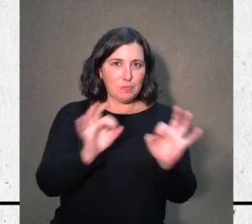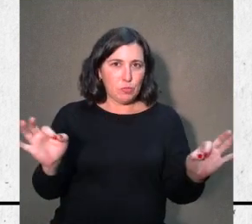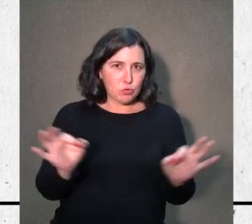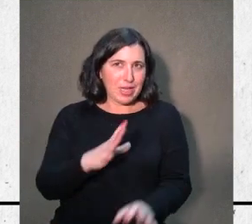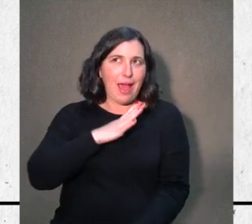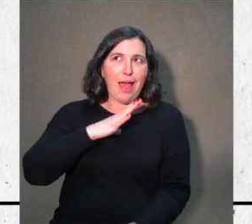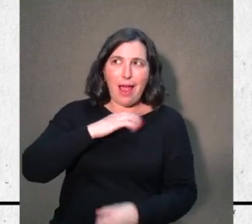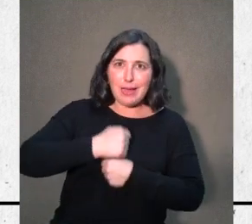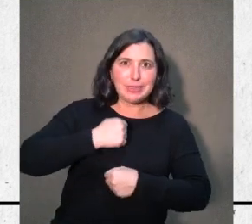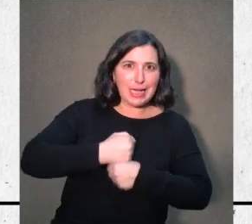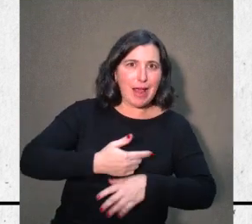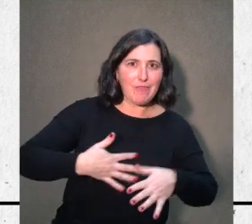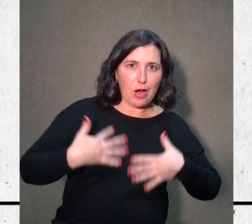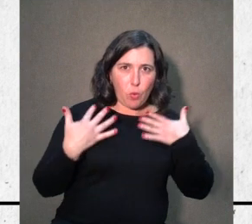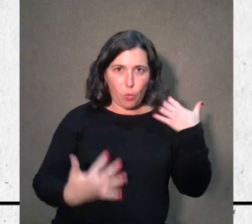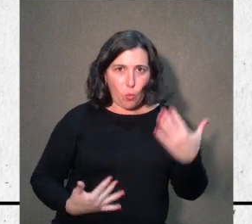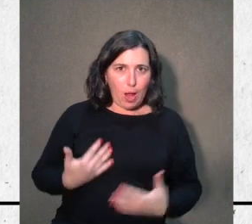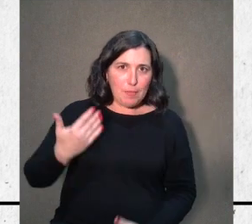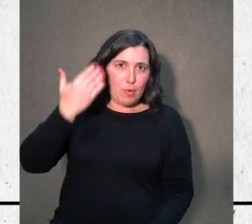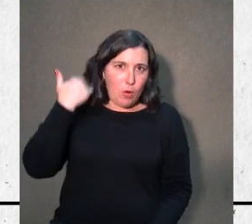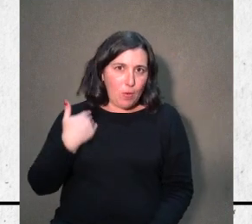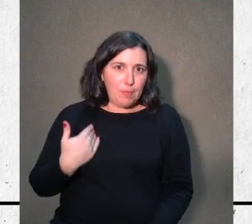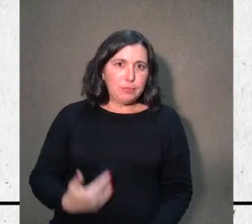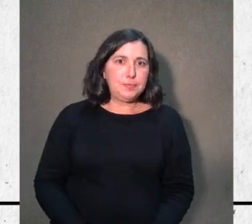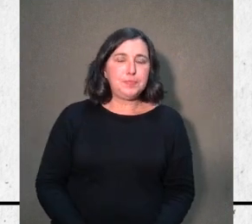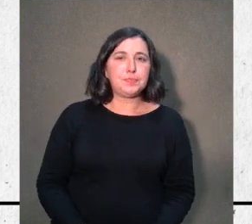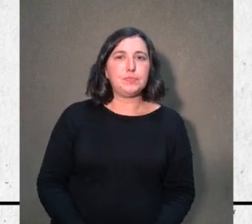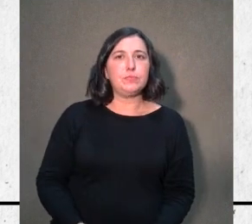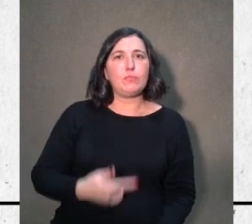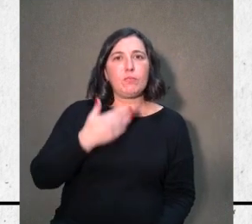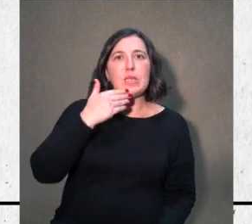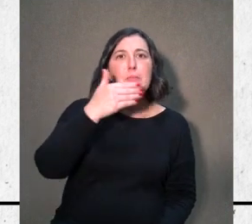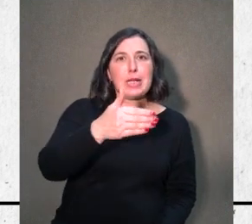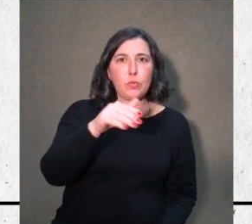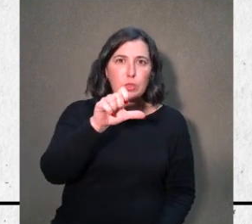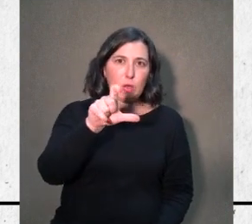corporal? Voy con Elizabeth.